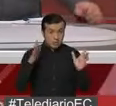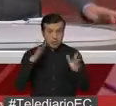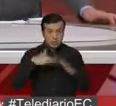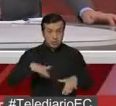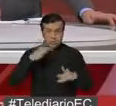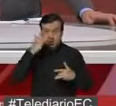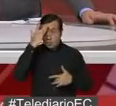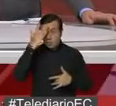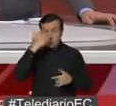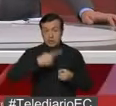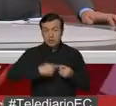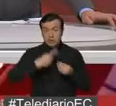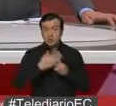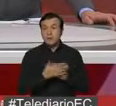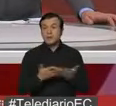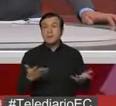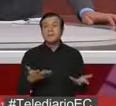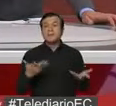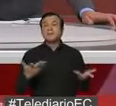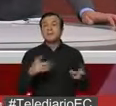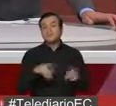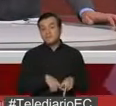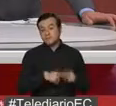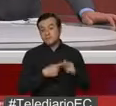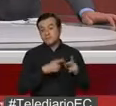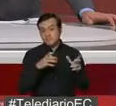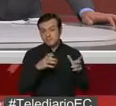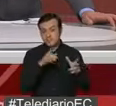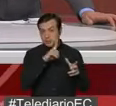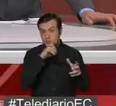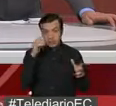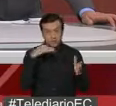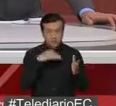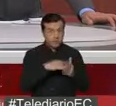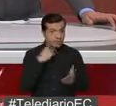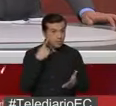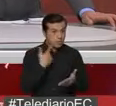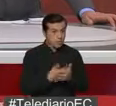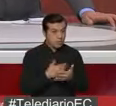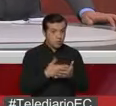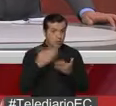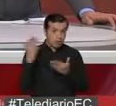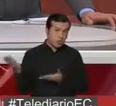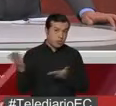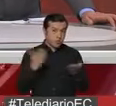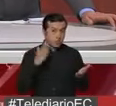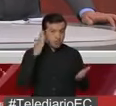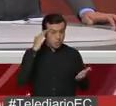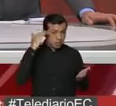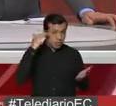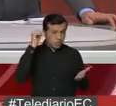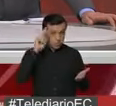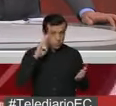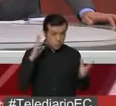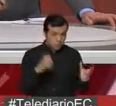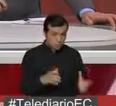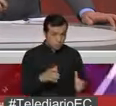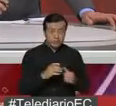enfermedad aquí en la ciudad de Quito, ¿es a partir de este lote de las 100.000 pruebas que se trajeron desde Corea del Sur?